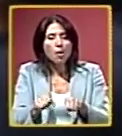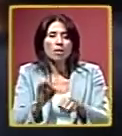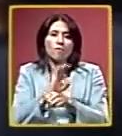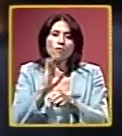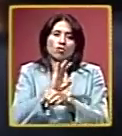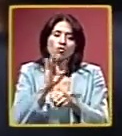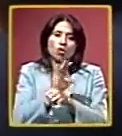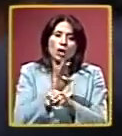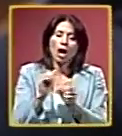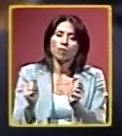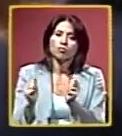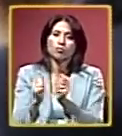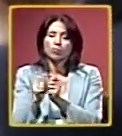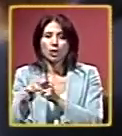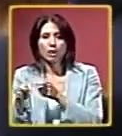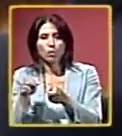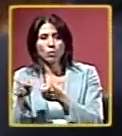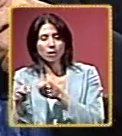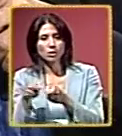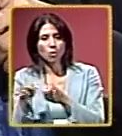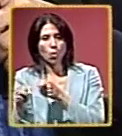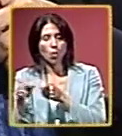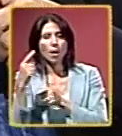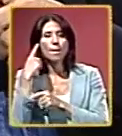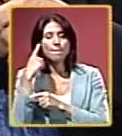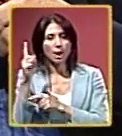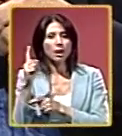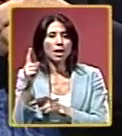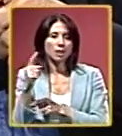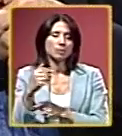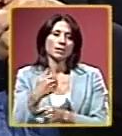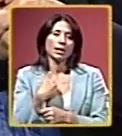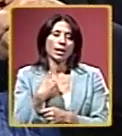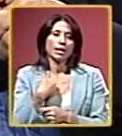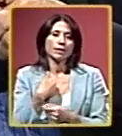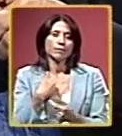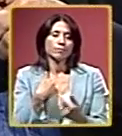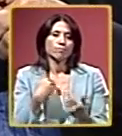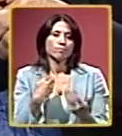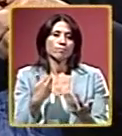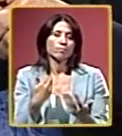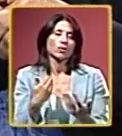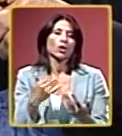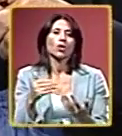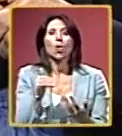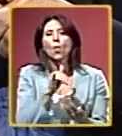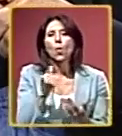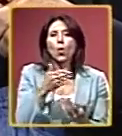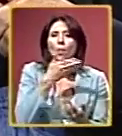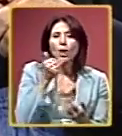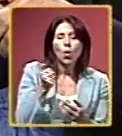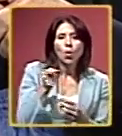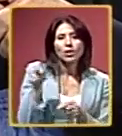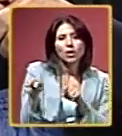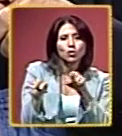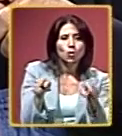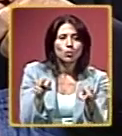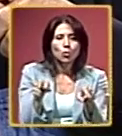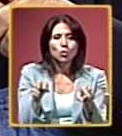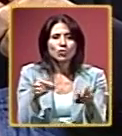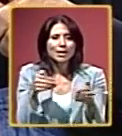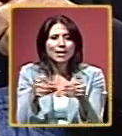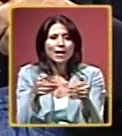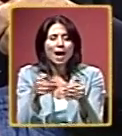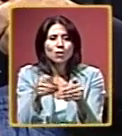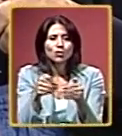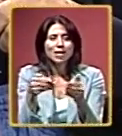funcionar a la par de la regulación, ¿verdad? Para tener como lo mejor de los dos mundos y acercarnos mejor a ese costo